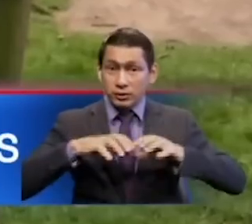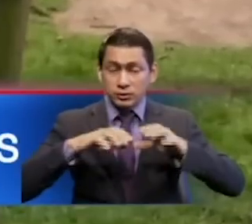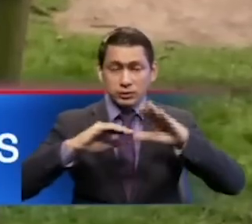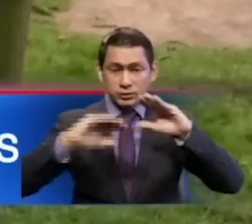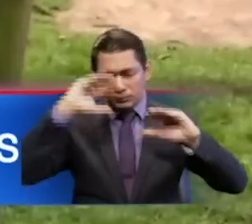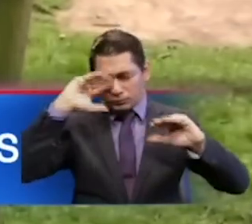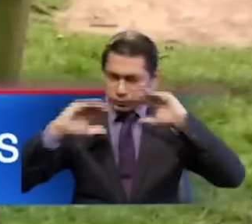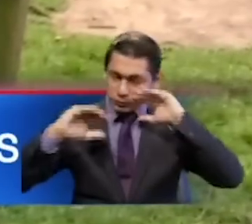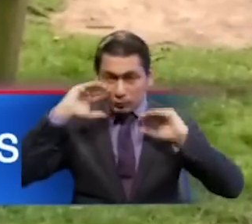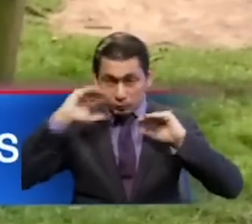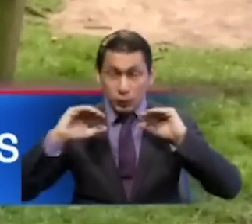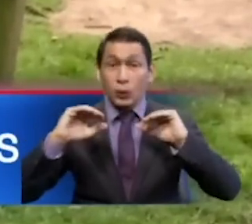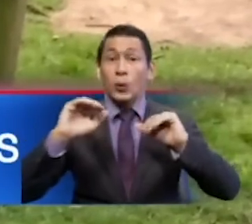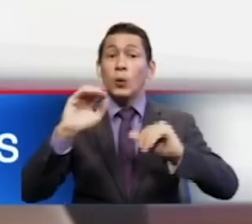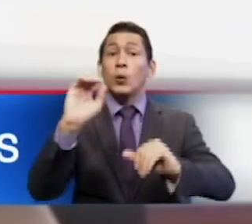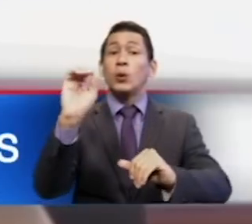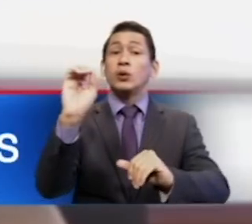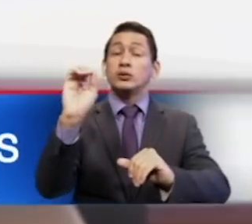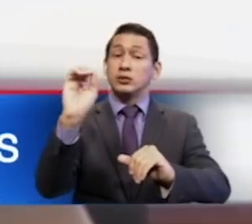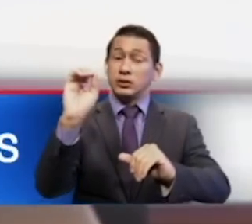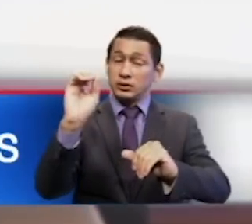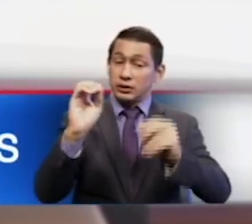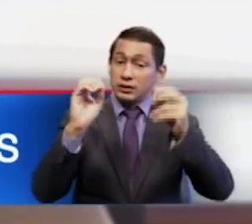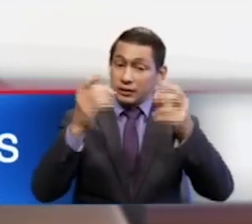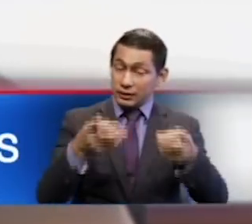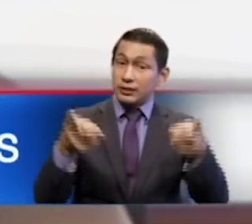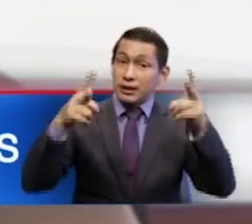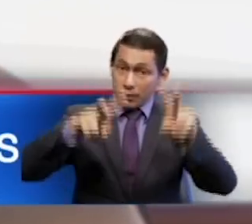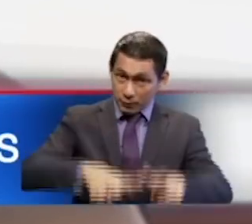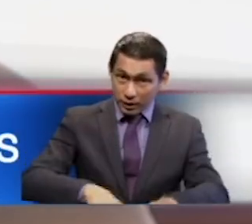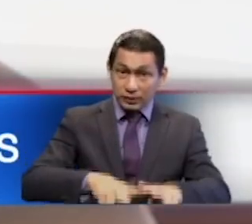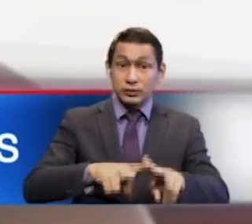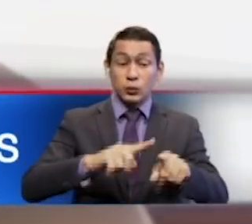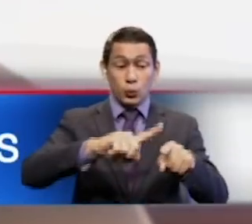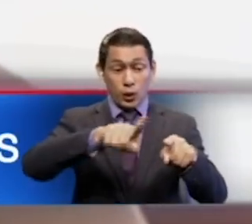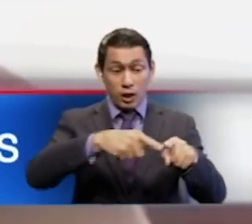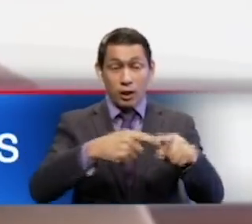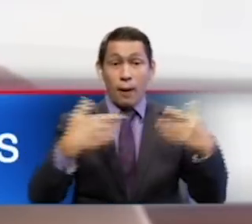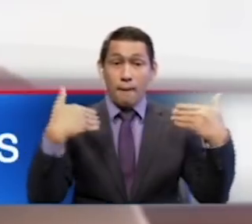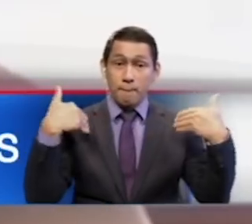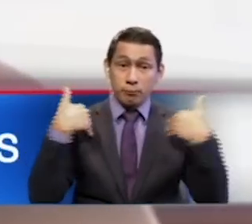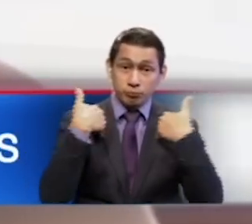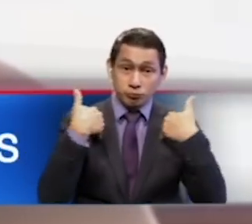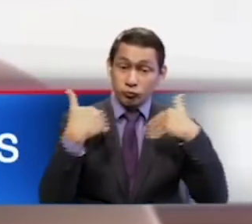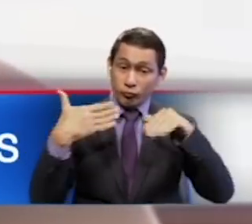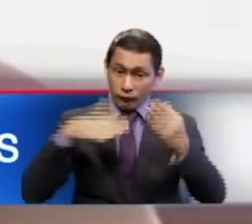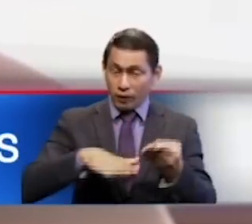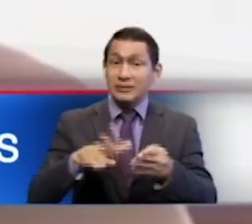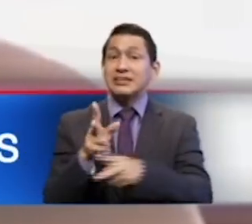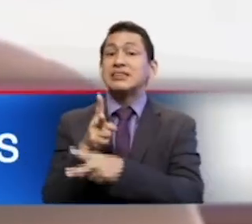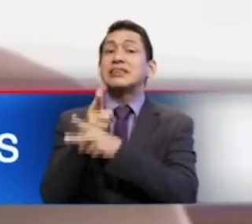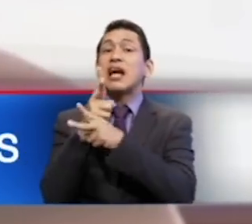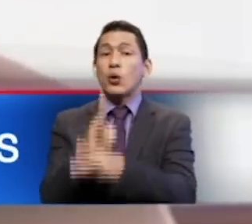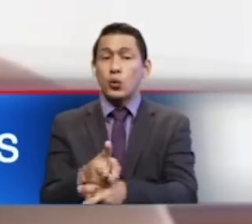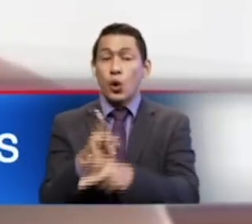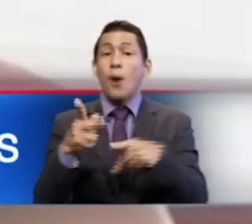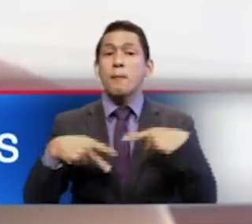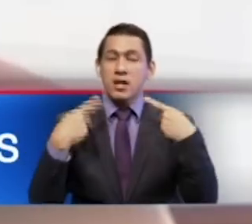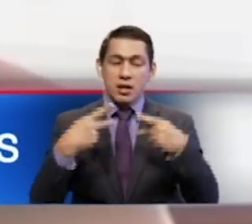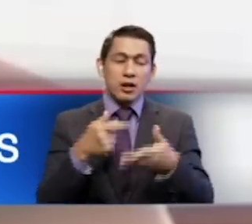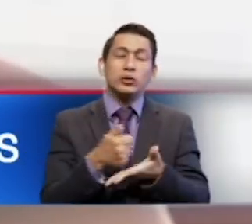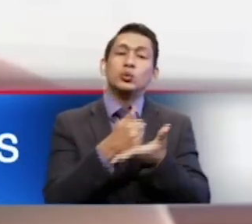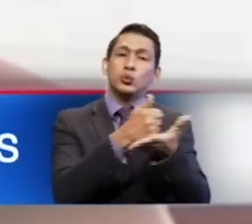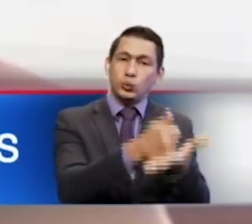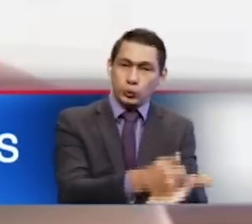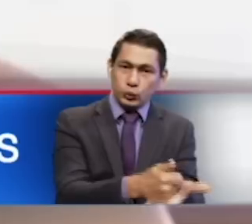servicios exequiales o de cremación. Te dejamos en libertad. Hay lugares que se encargan de la parte del sepelio de la mascota, o hay lugares